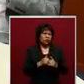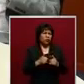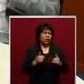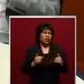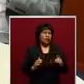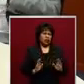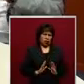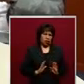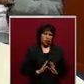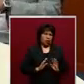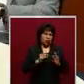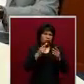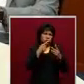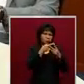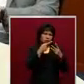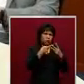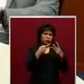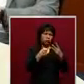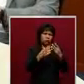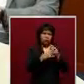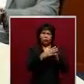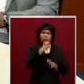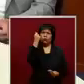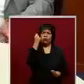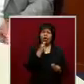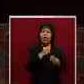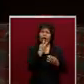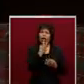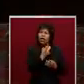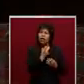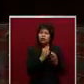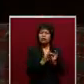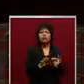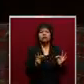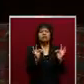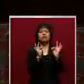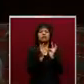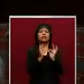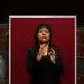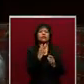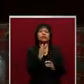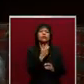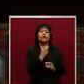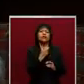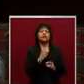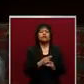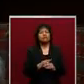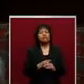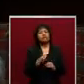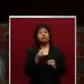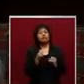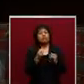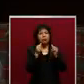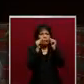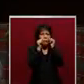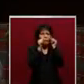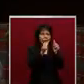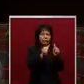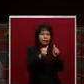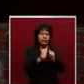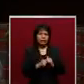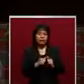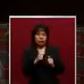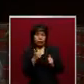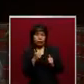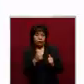de la comparación, ¿no? Sí, sí, por ejemplo, ¿no? Entonces creo que esa parte, pues tenemos que ponerle mucha atención. La